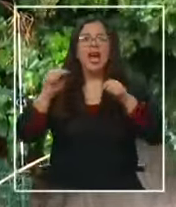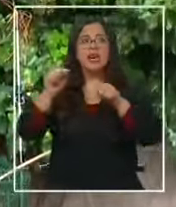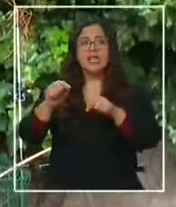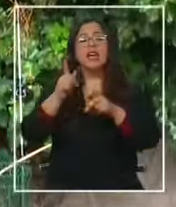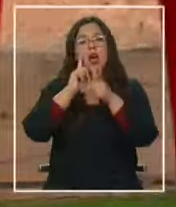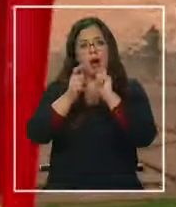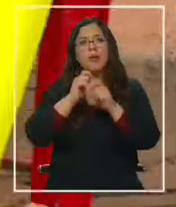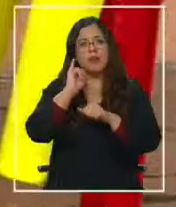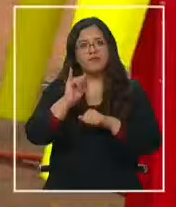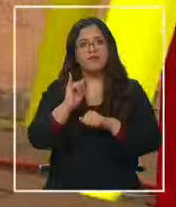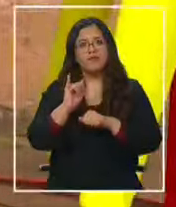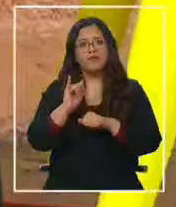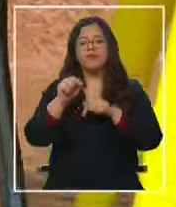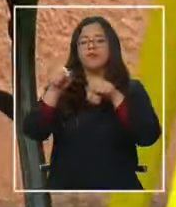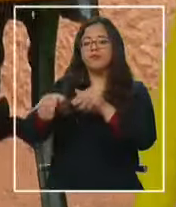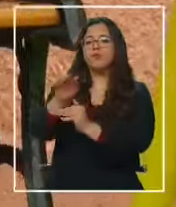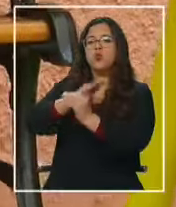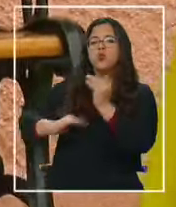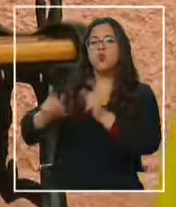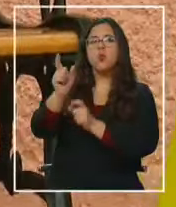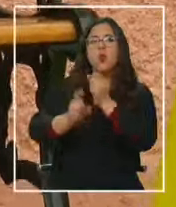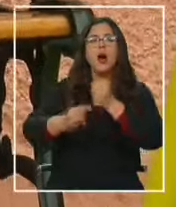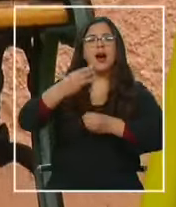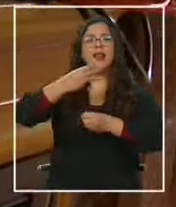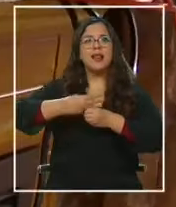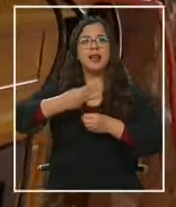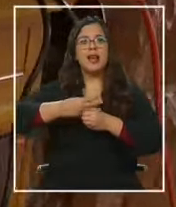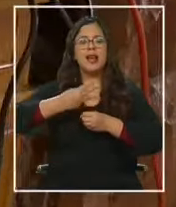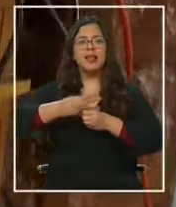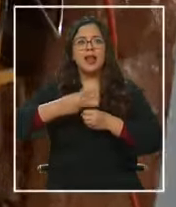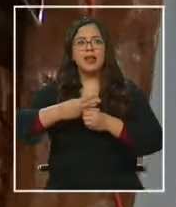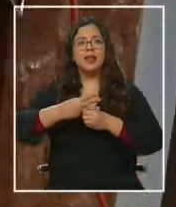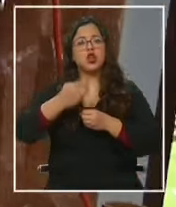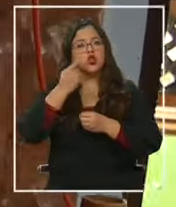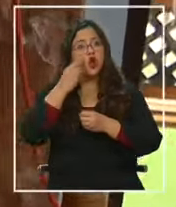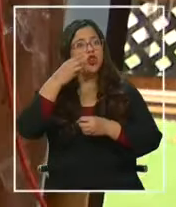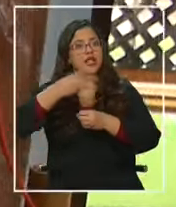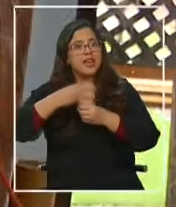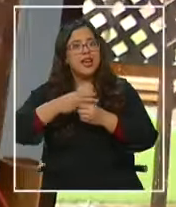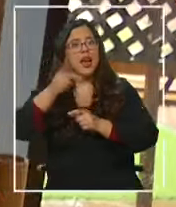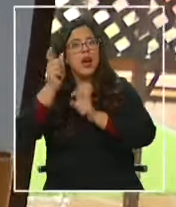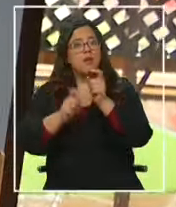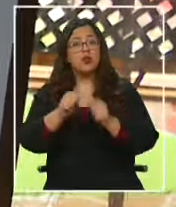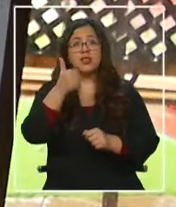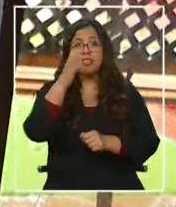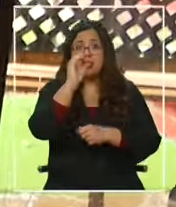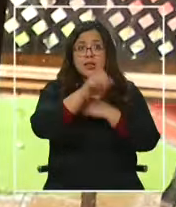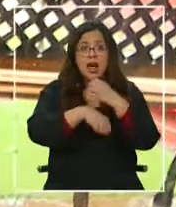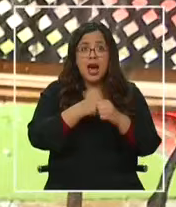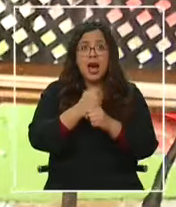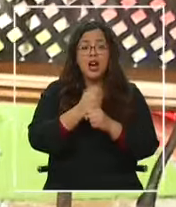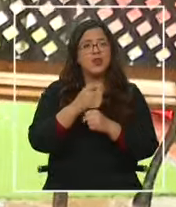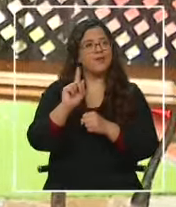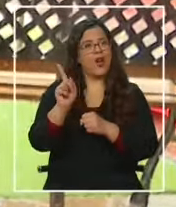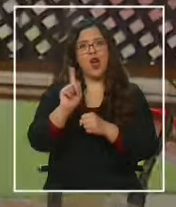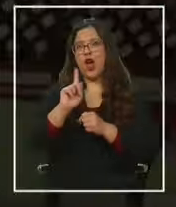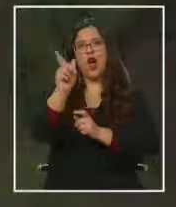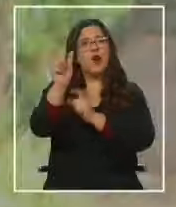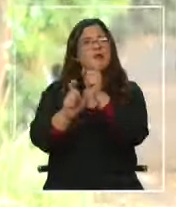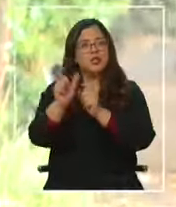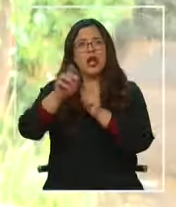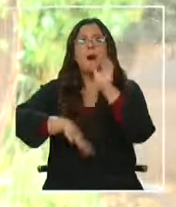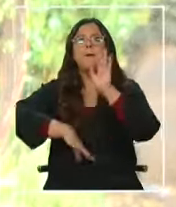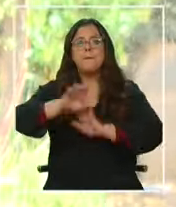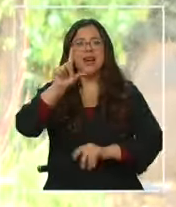que implica. Este es un barrio de adulto mayor. Y cuando digo adulto mayor, no son personas de 60 años, son personas